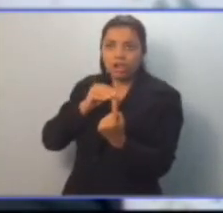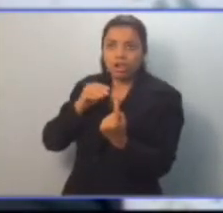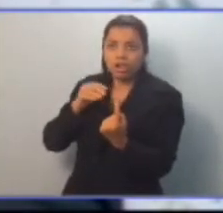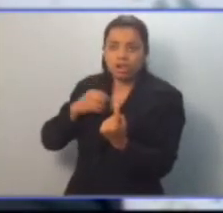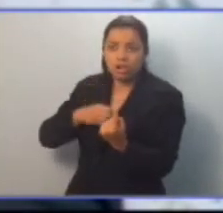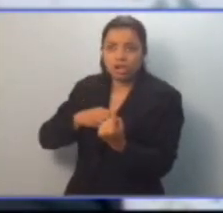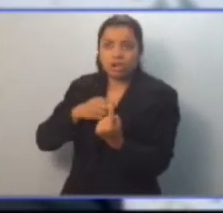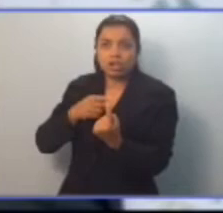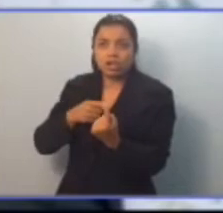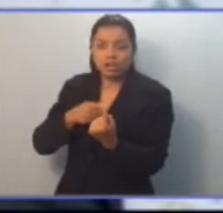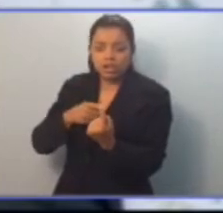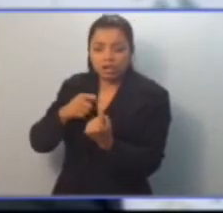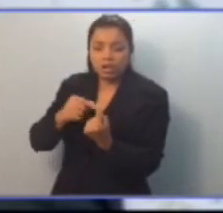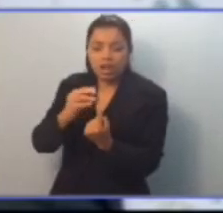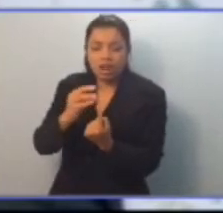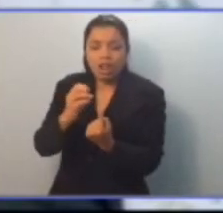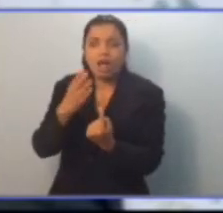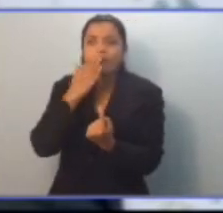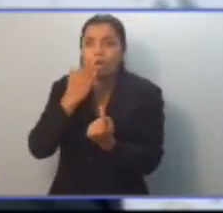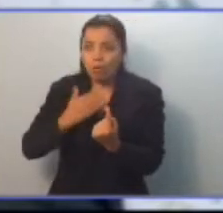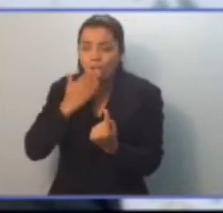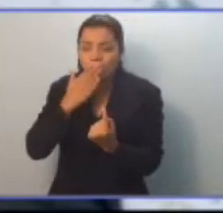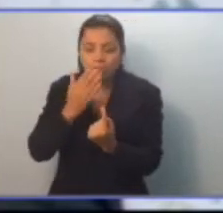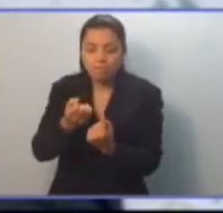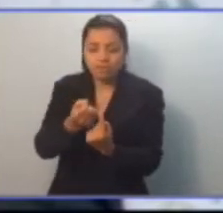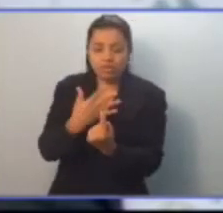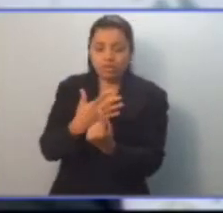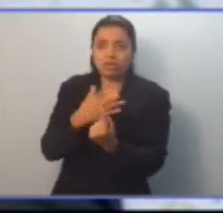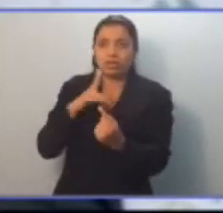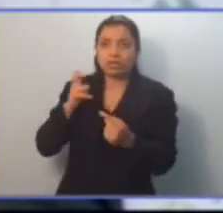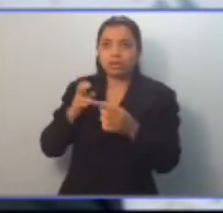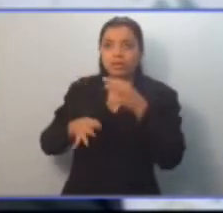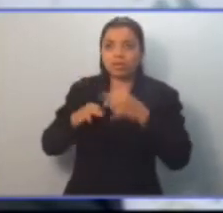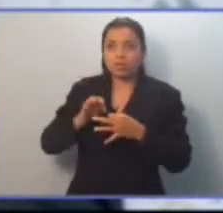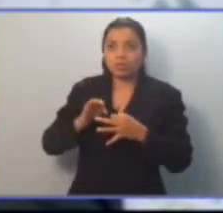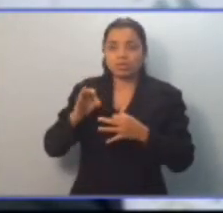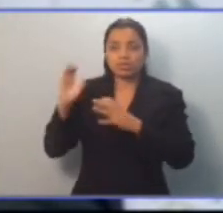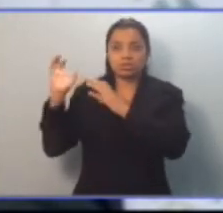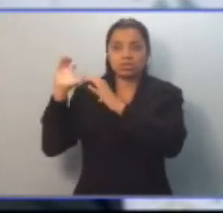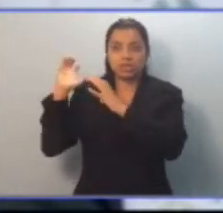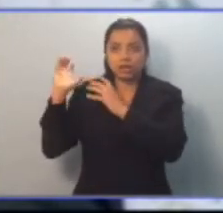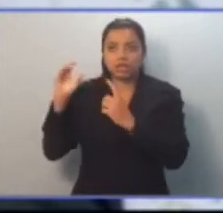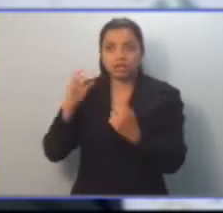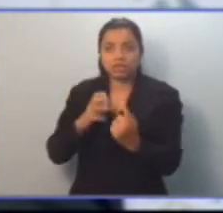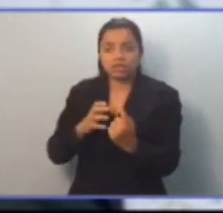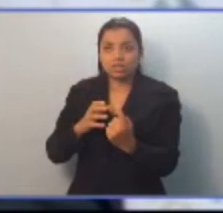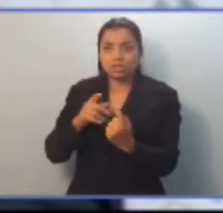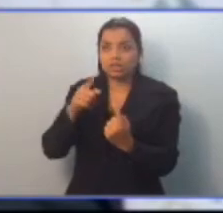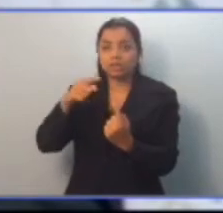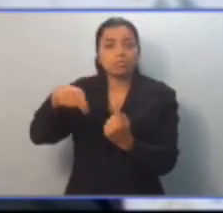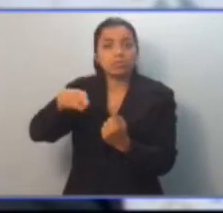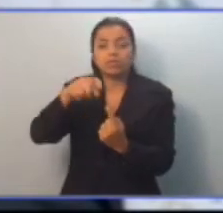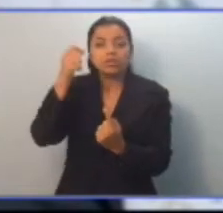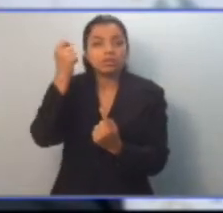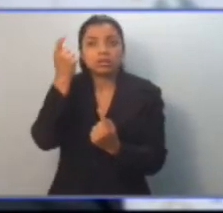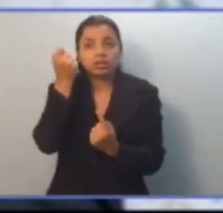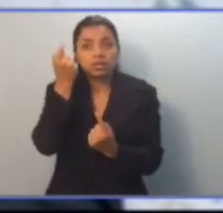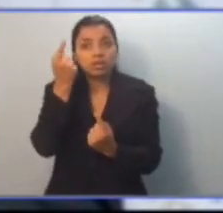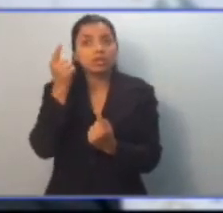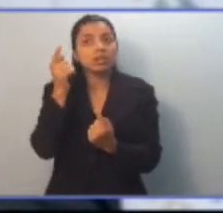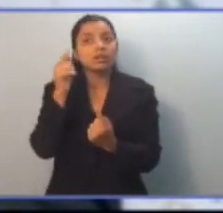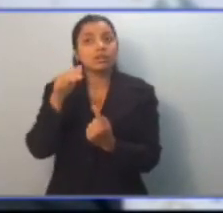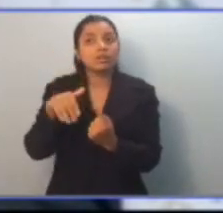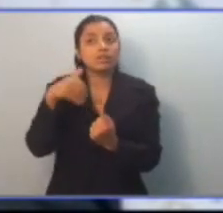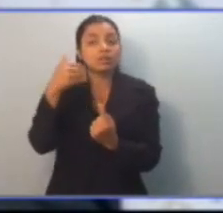tierra, que usted viene a ejecutar una orden de un juez de lo civil de Sonsonate, pero ellos no entienden de eso, porque